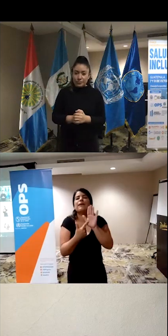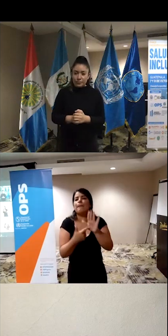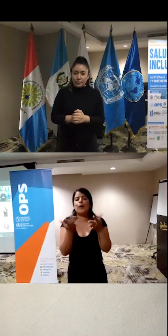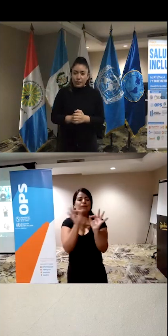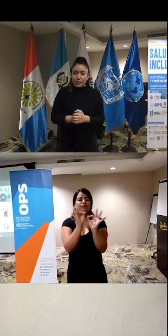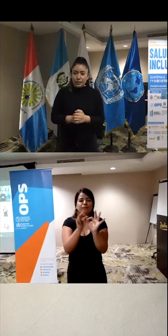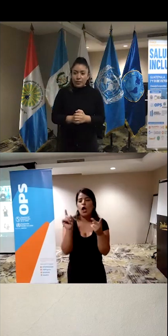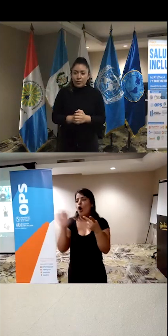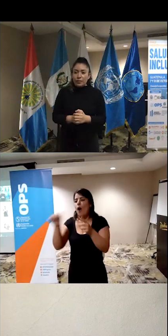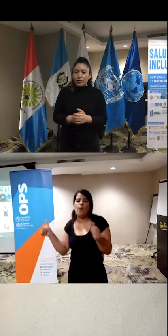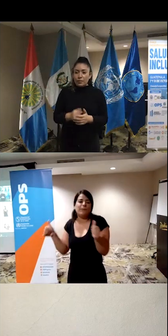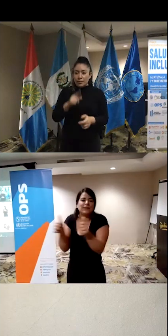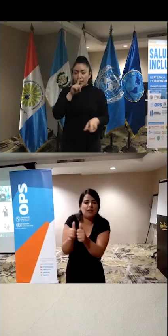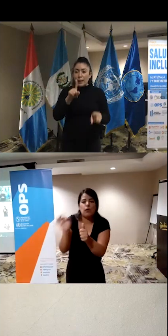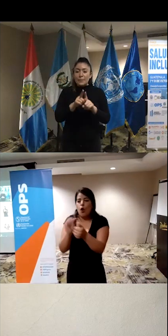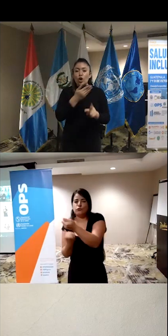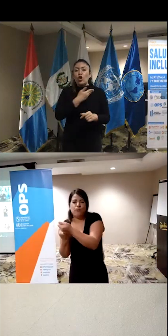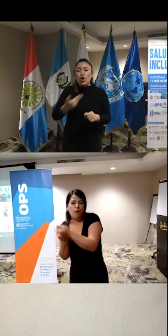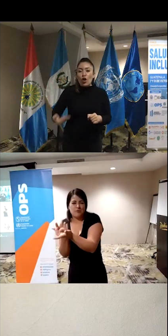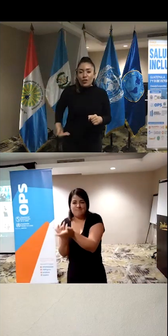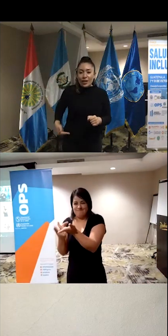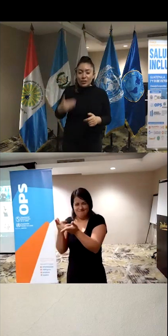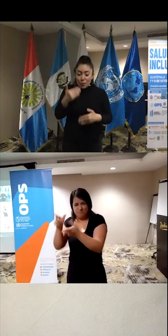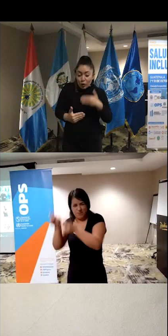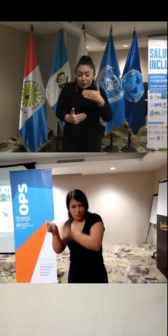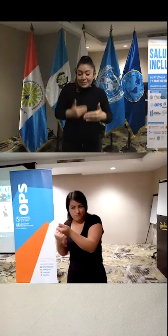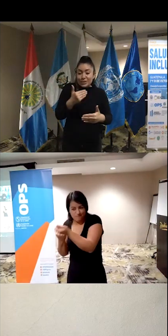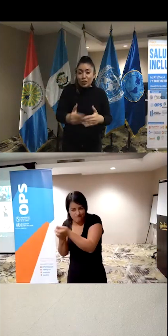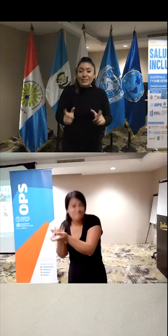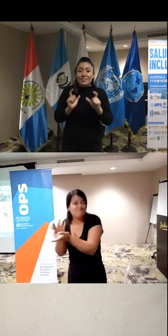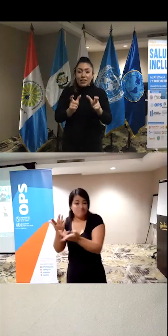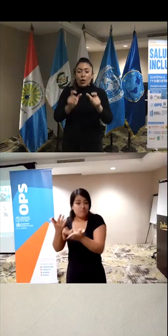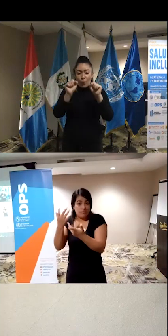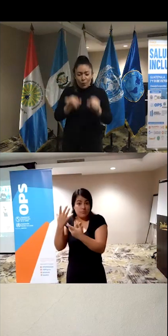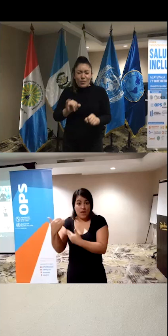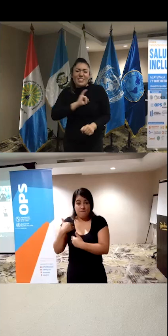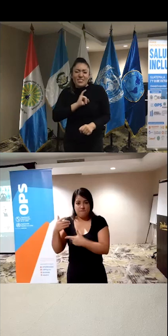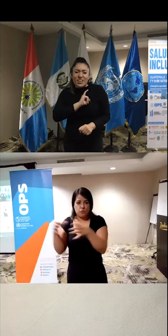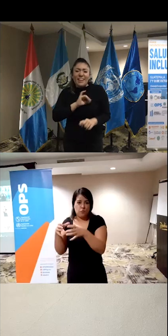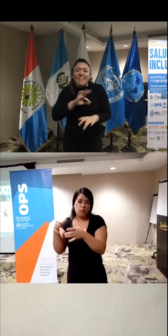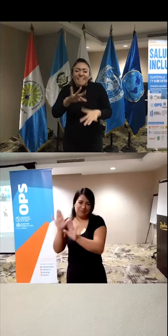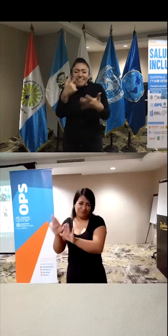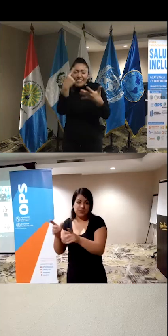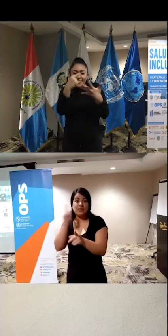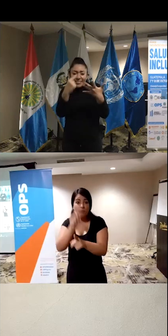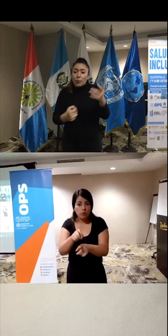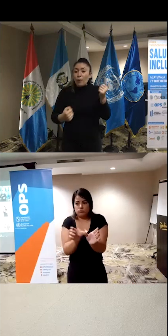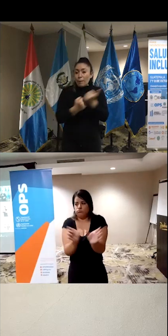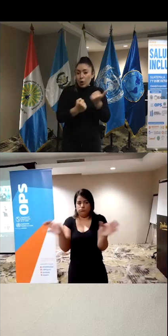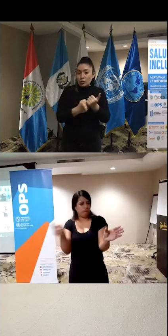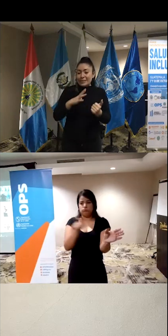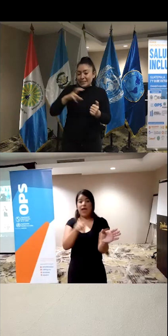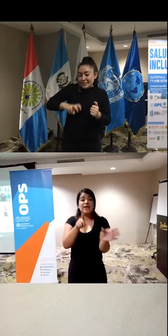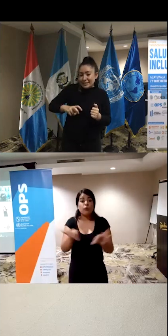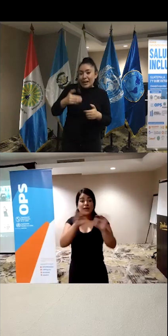Los gobiernos, a través de este proceso de certificación, podemos identificar qué tipos de apoyos requiere cada persona. Entonces,